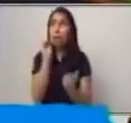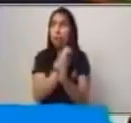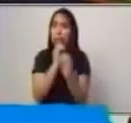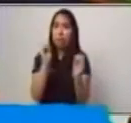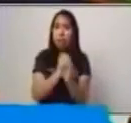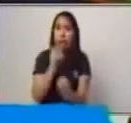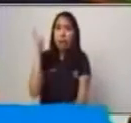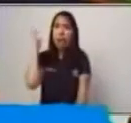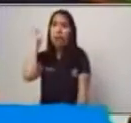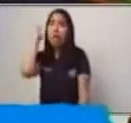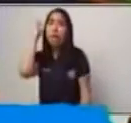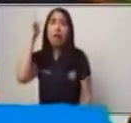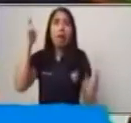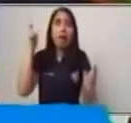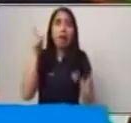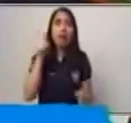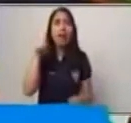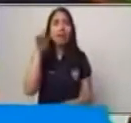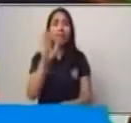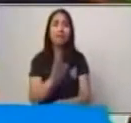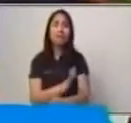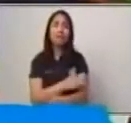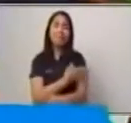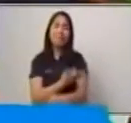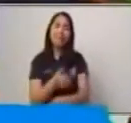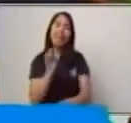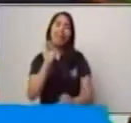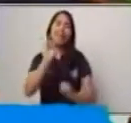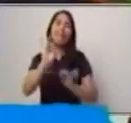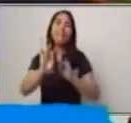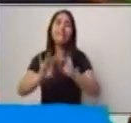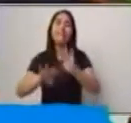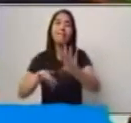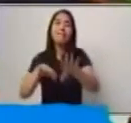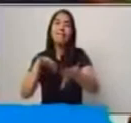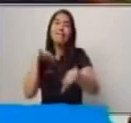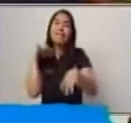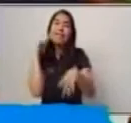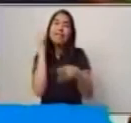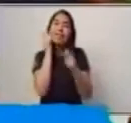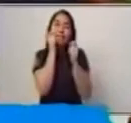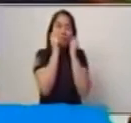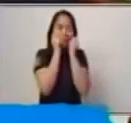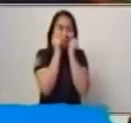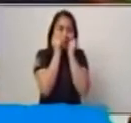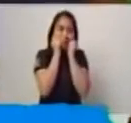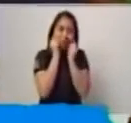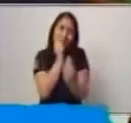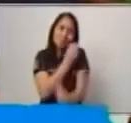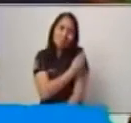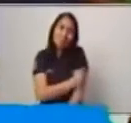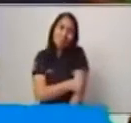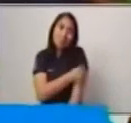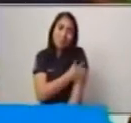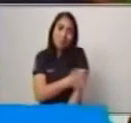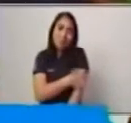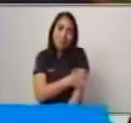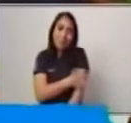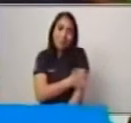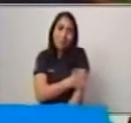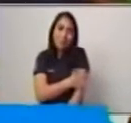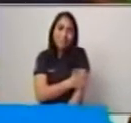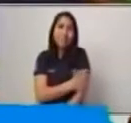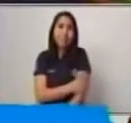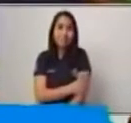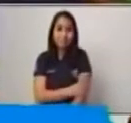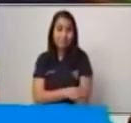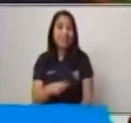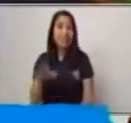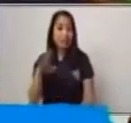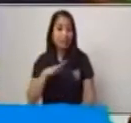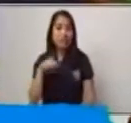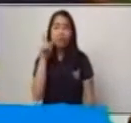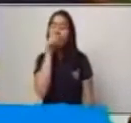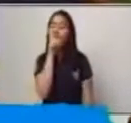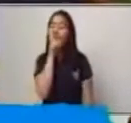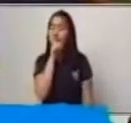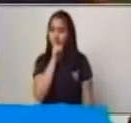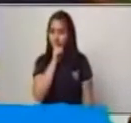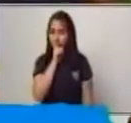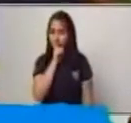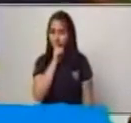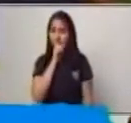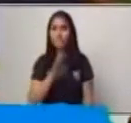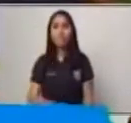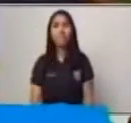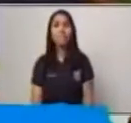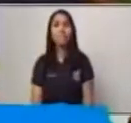melodía que a veces es ternura que le rodea el silencio. Muy bien. Ahora me gustaría que con la